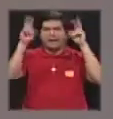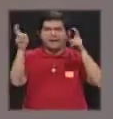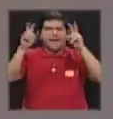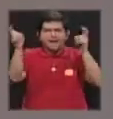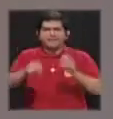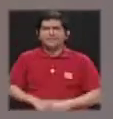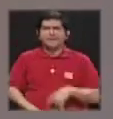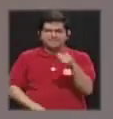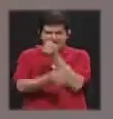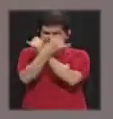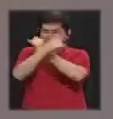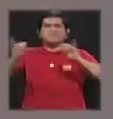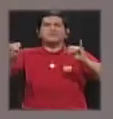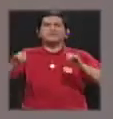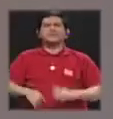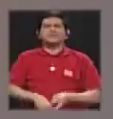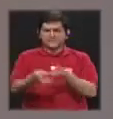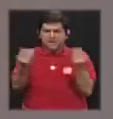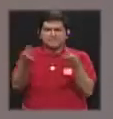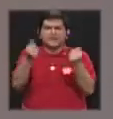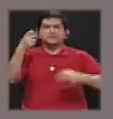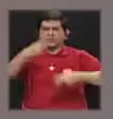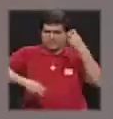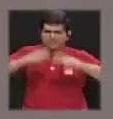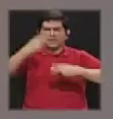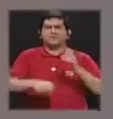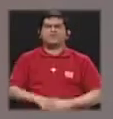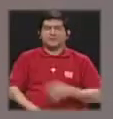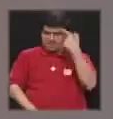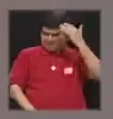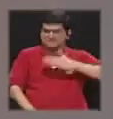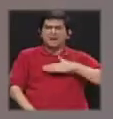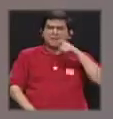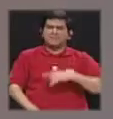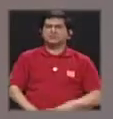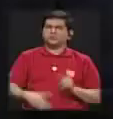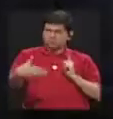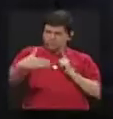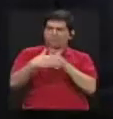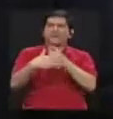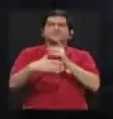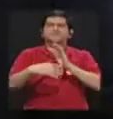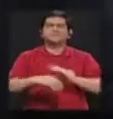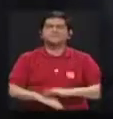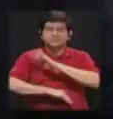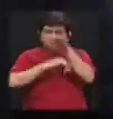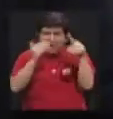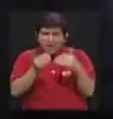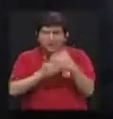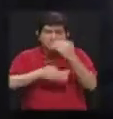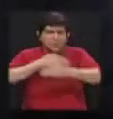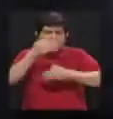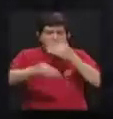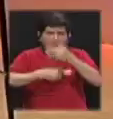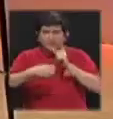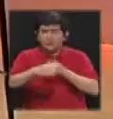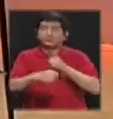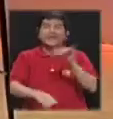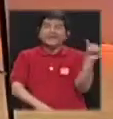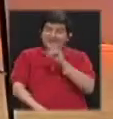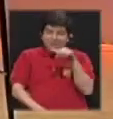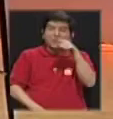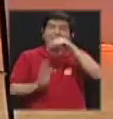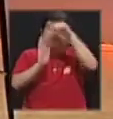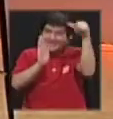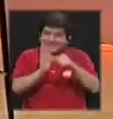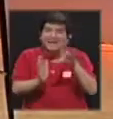de soberanía para dirimir algunos conflictos. Eso para mí es ofensivo. Además de que todo se gestionaría en China. Igual, ese